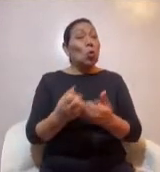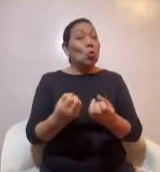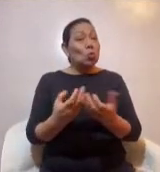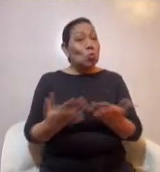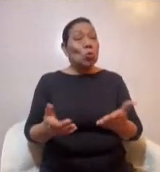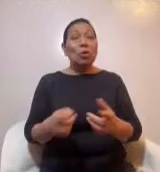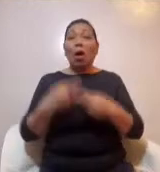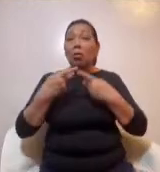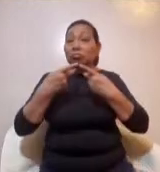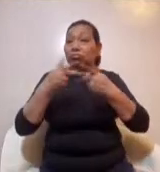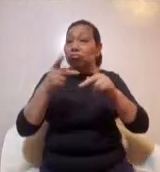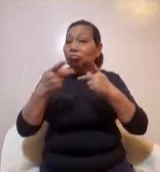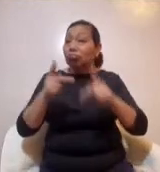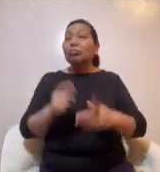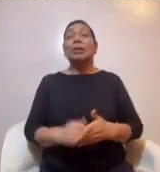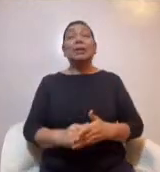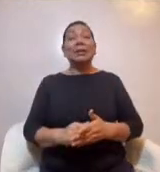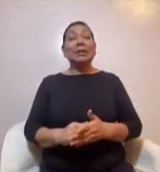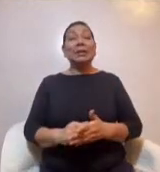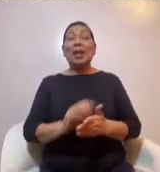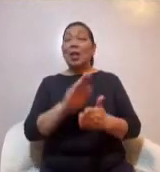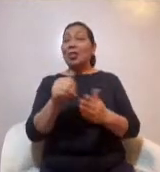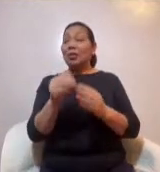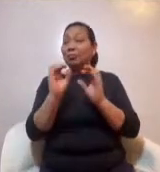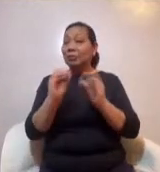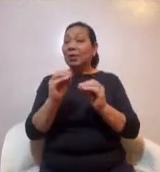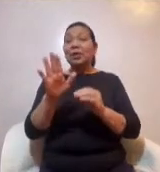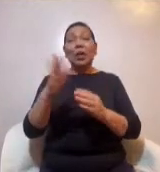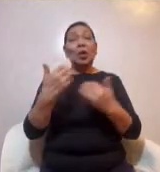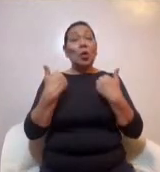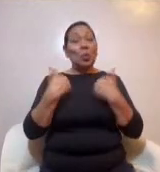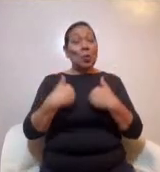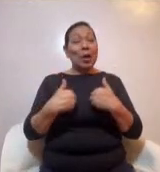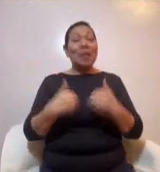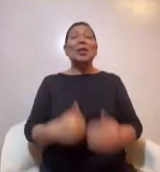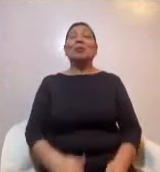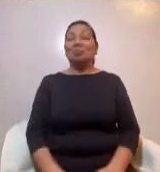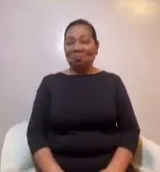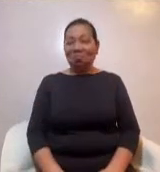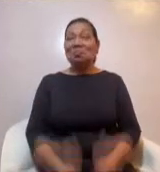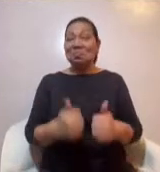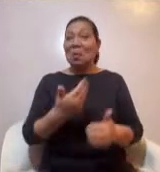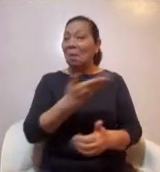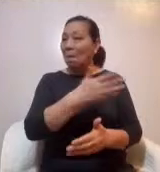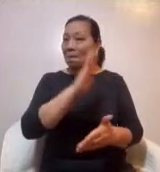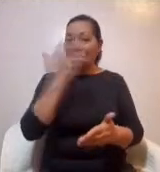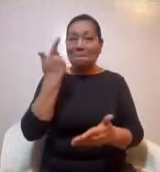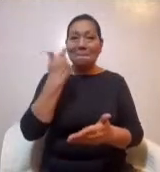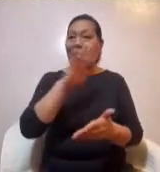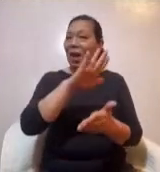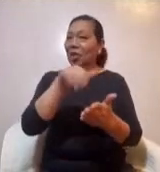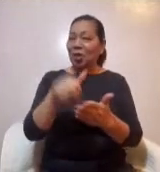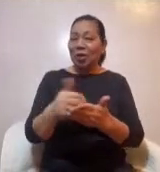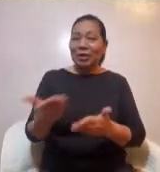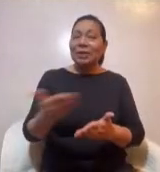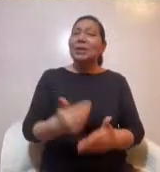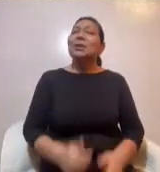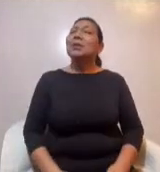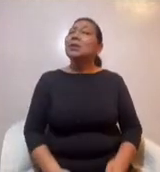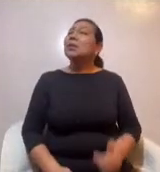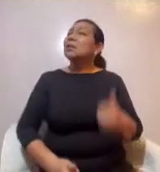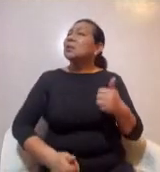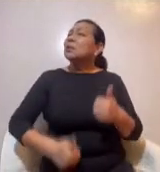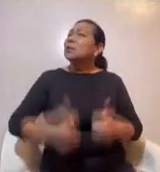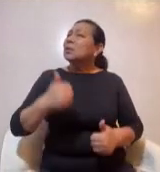ayudan también mucho a la divulgación y a la formación en Derecho, ¿no? Enhorabuena por ello. Muchas gracias,